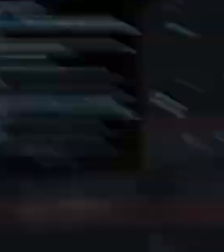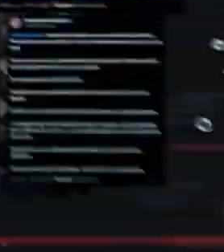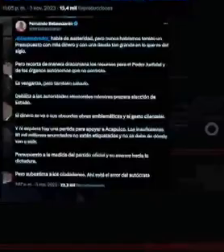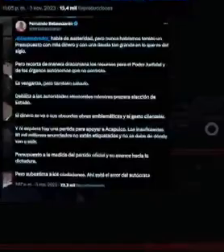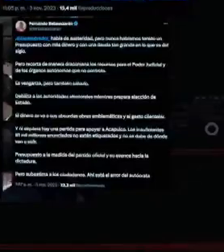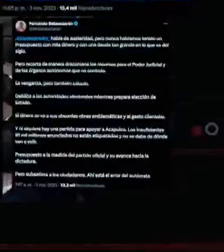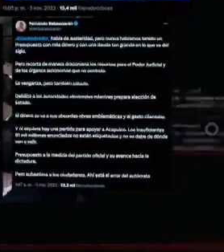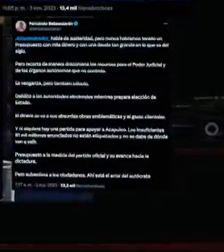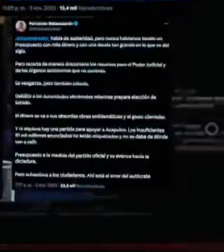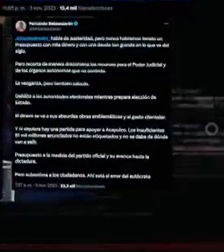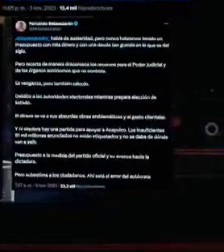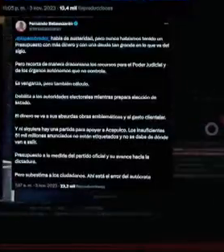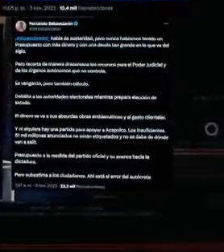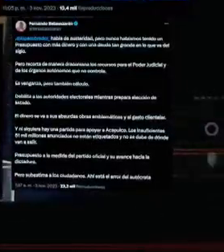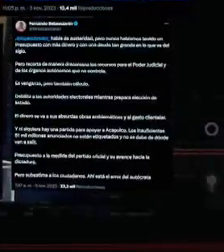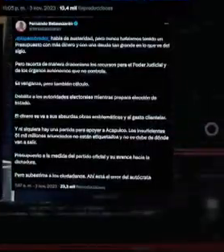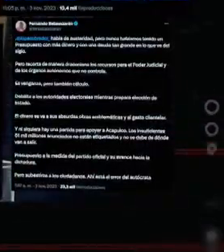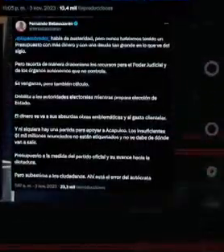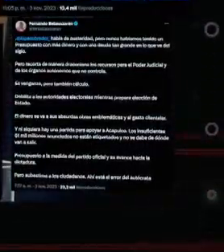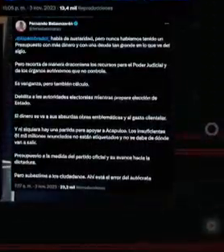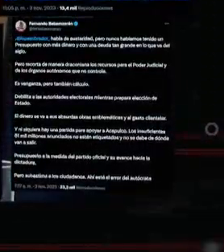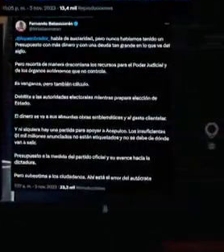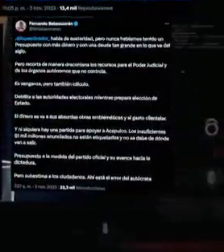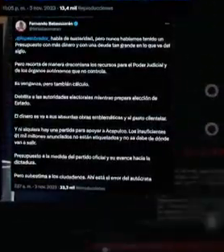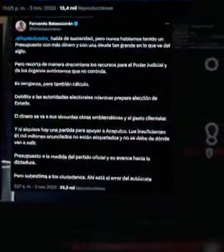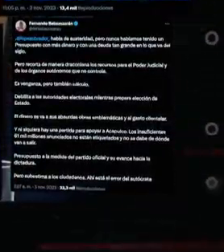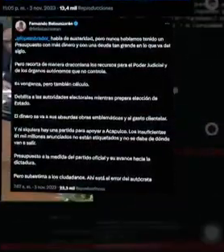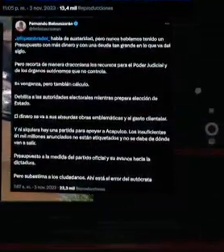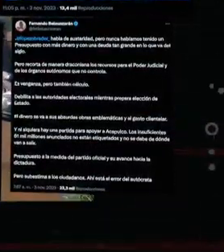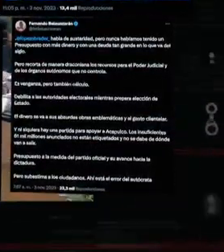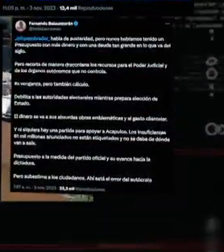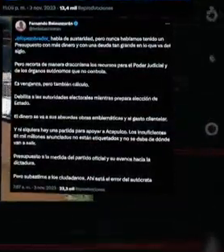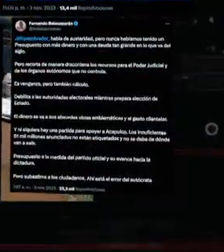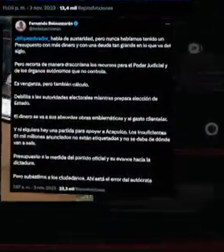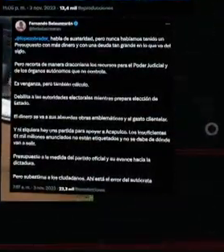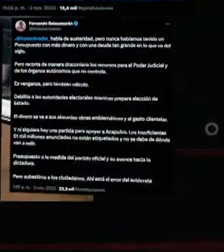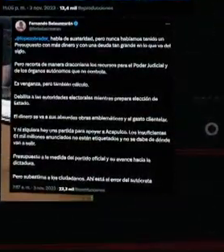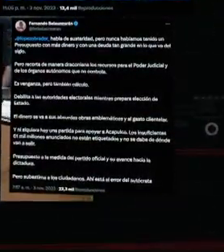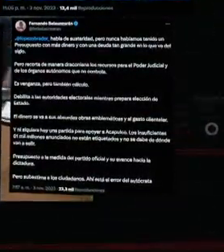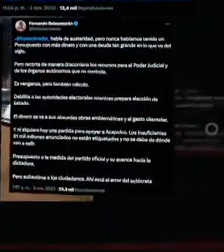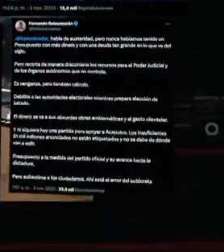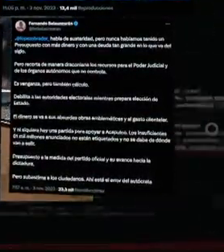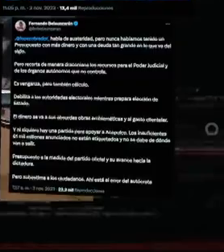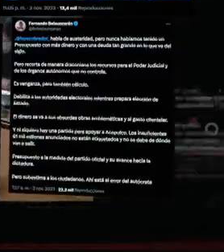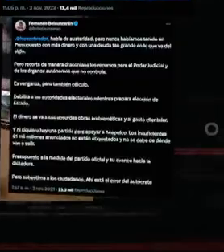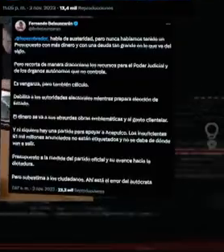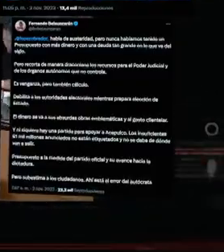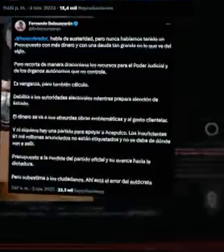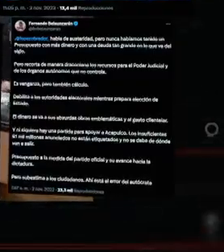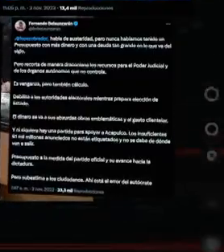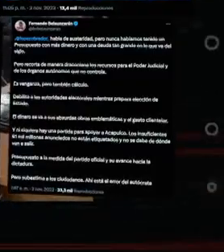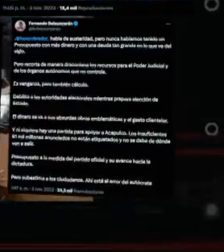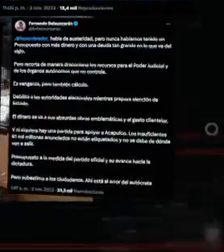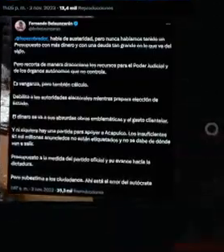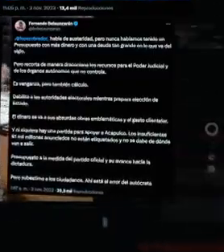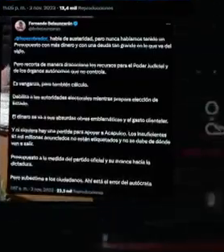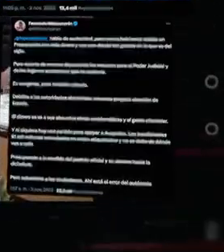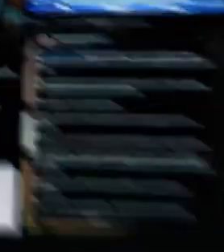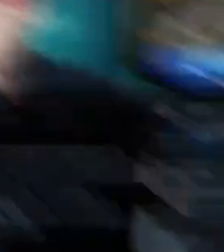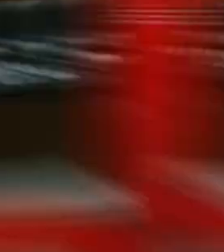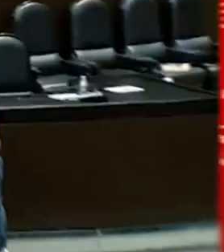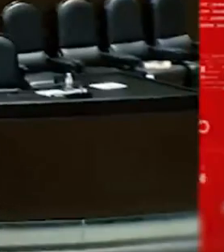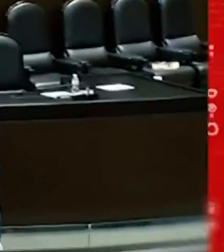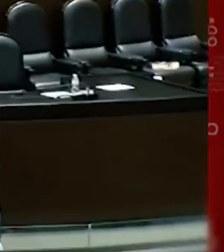de egresos enviado a la Cámara de Diputados contempla una reducción en términos nominales a algunos órganos autónomos.